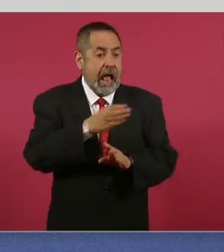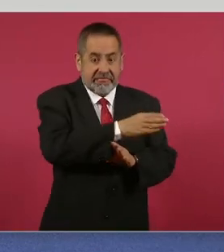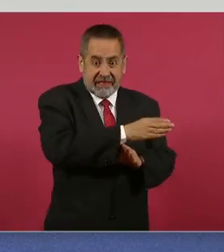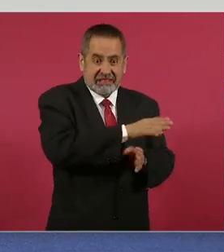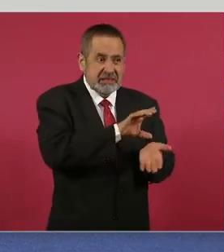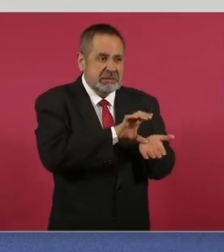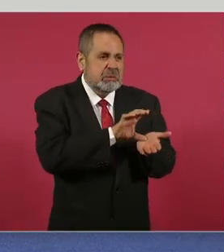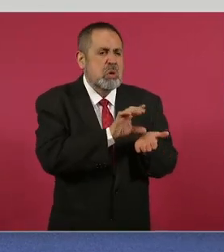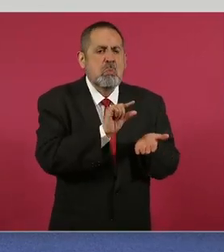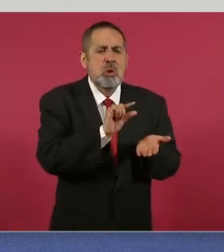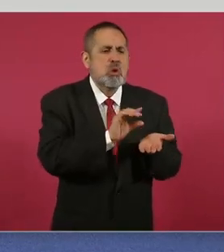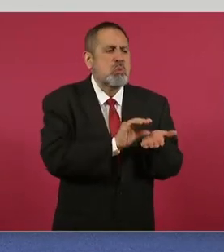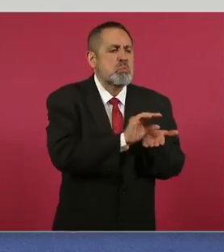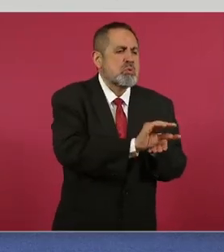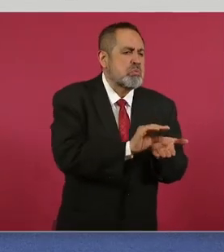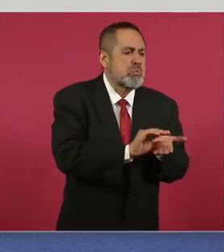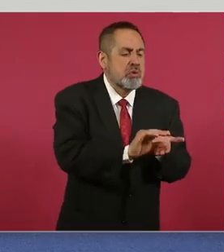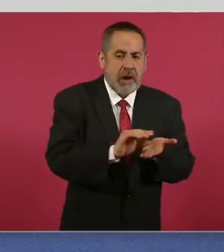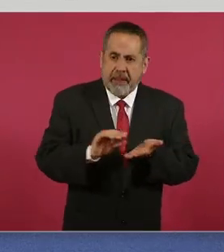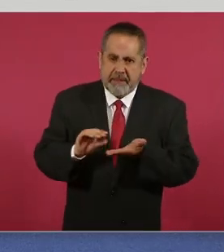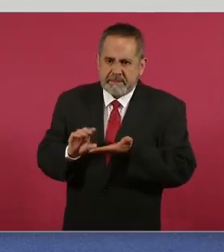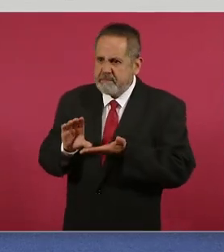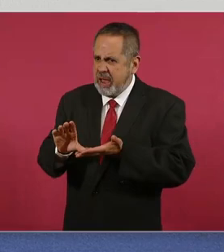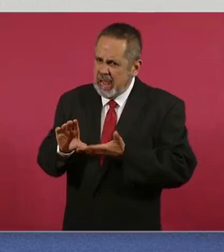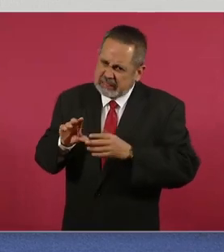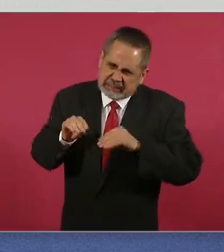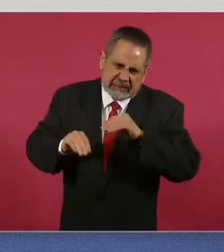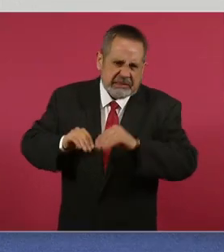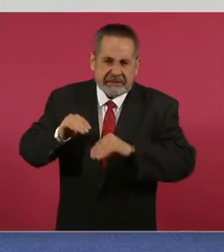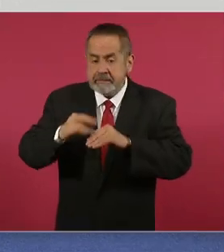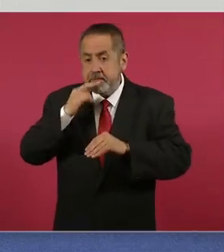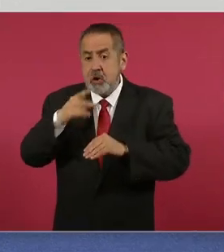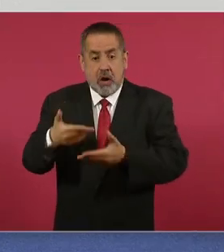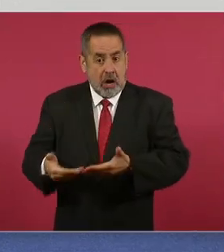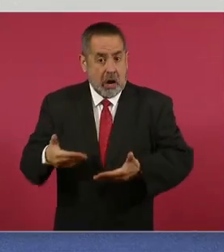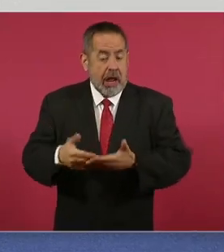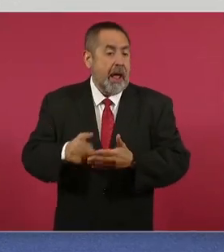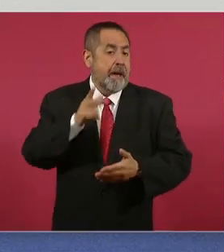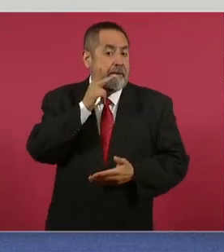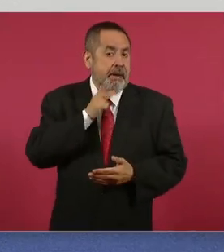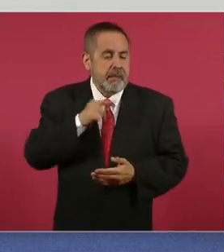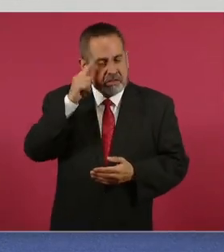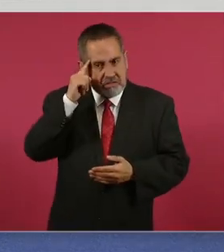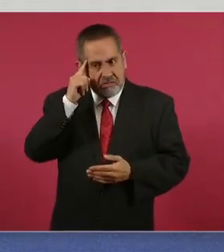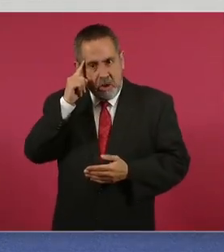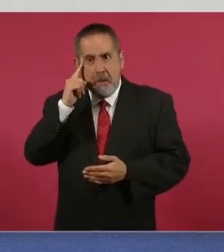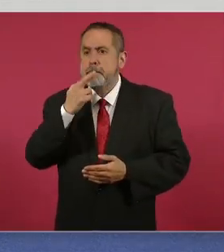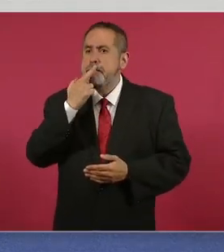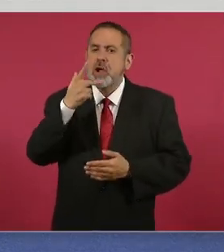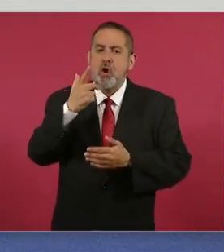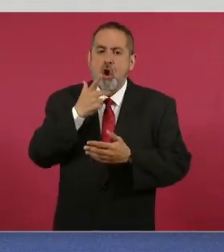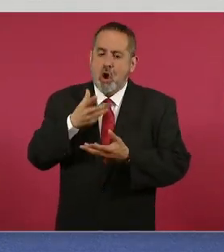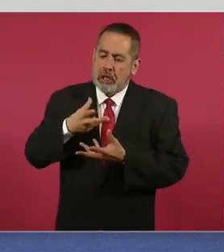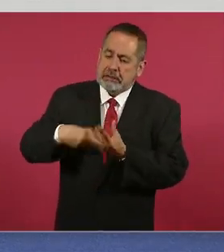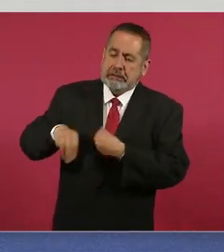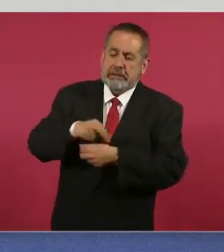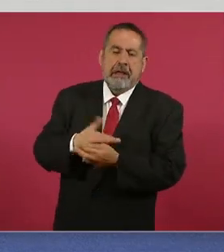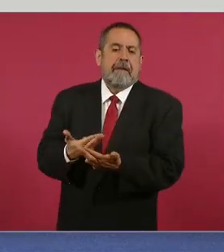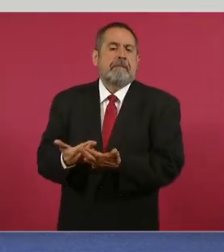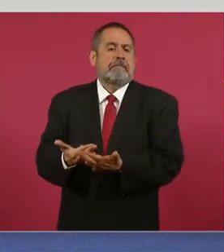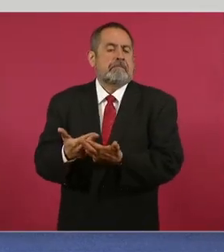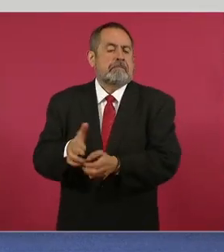lo que decíamos, durante la presente, Pemex incrementó considerablemente su patrimonio